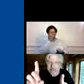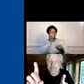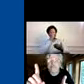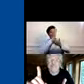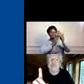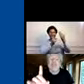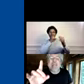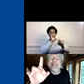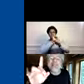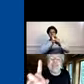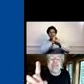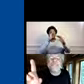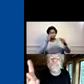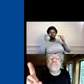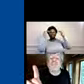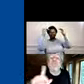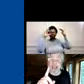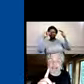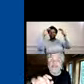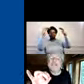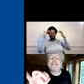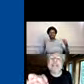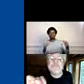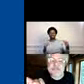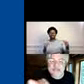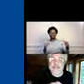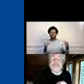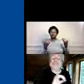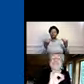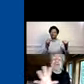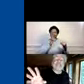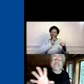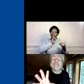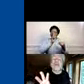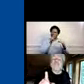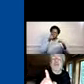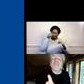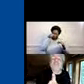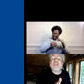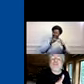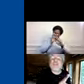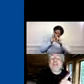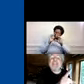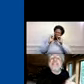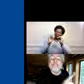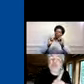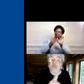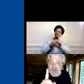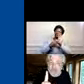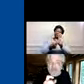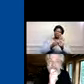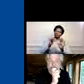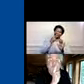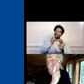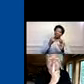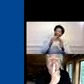su trabajo. Ahora, téngame paciencia. Es una profunda falta de respeto que se disfraza hábilmente como